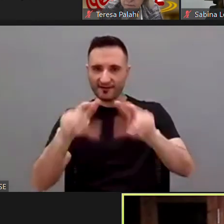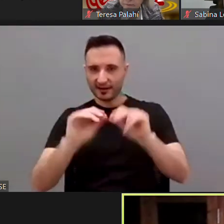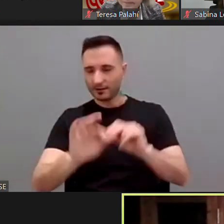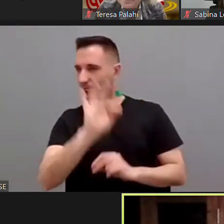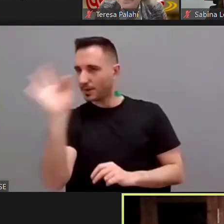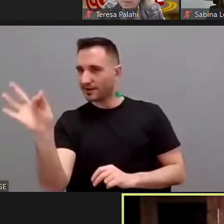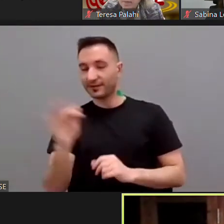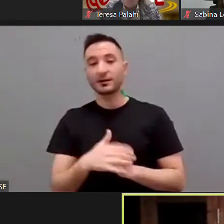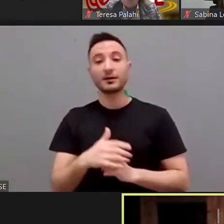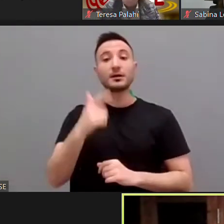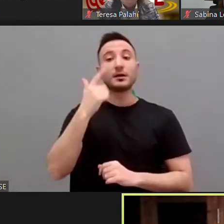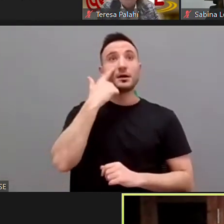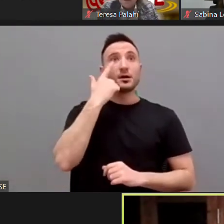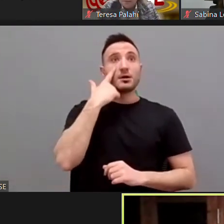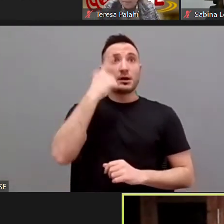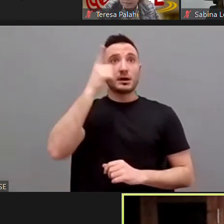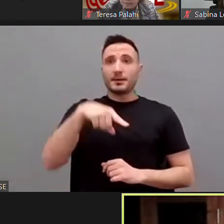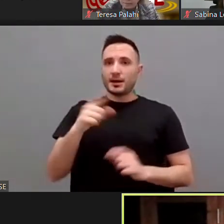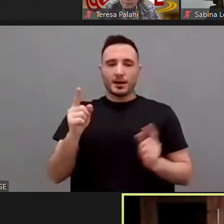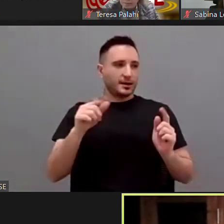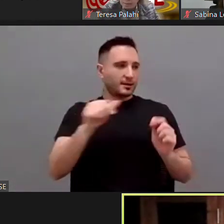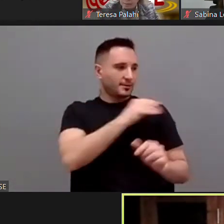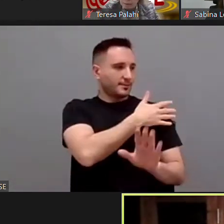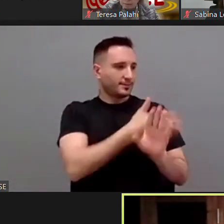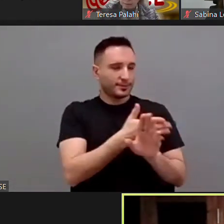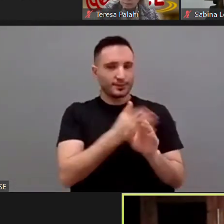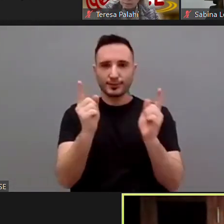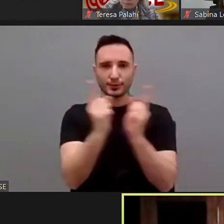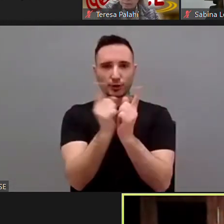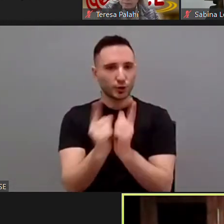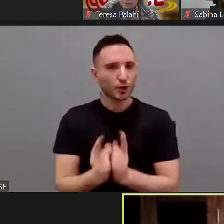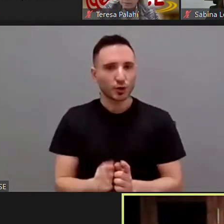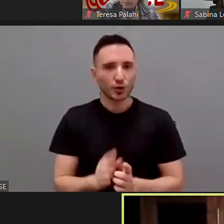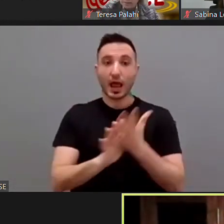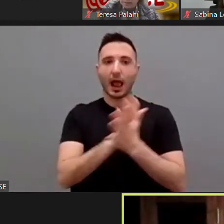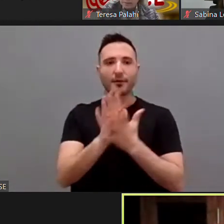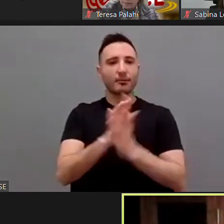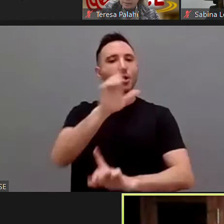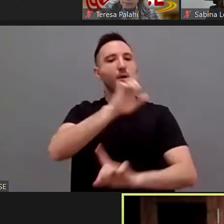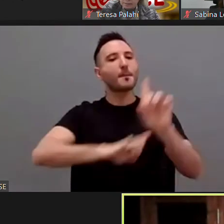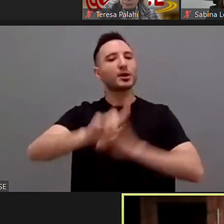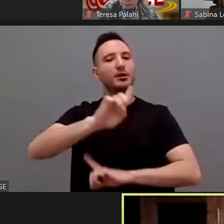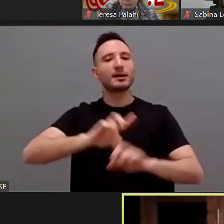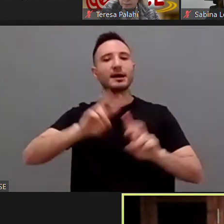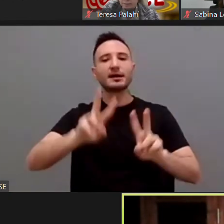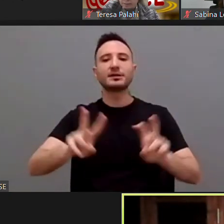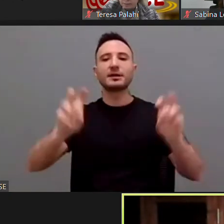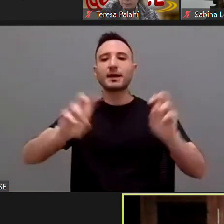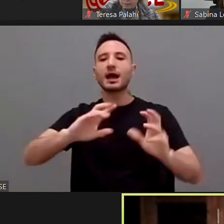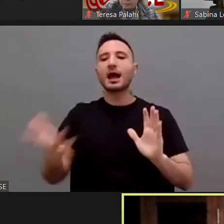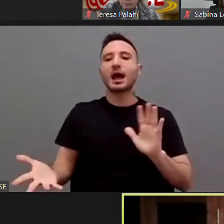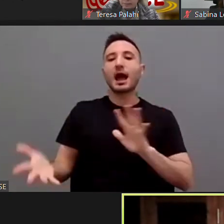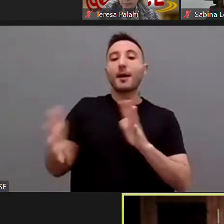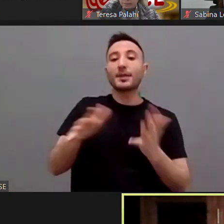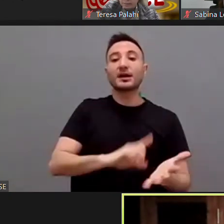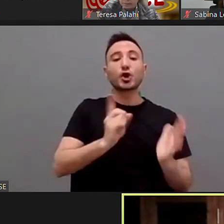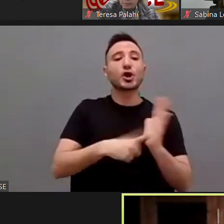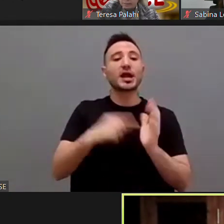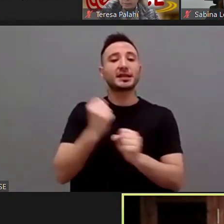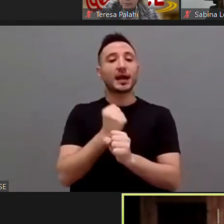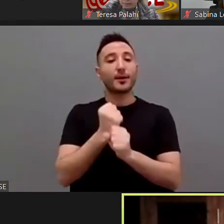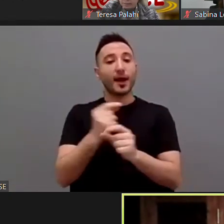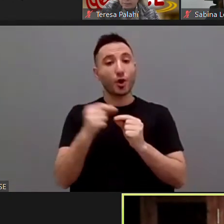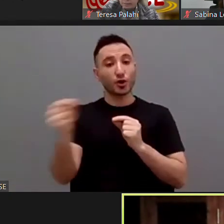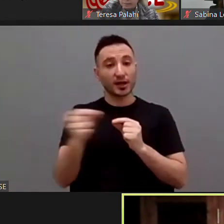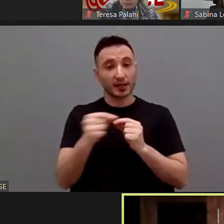Hemos visto, muy brevemente, voy a resaltar un par de problemas que hemos visto de la aplicación de ley del teletrabajo. En primer lugar,